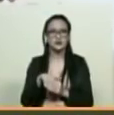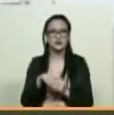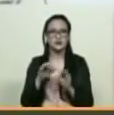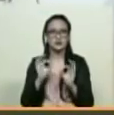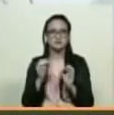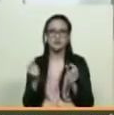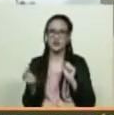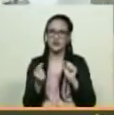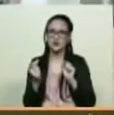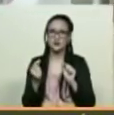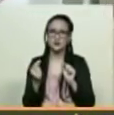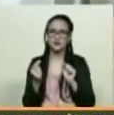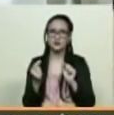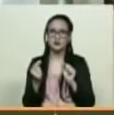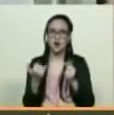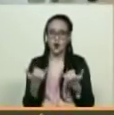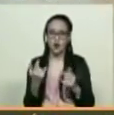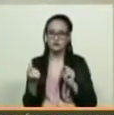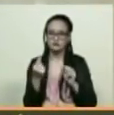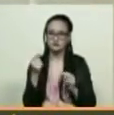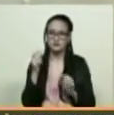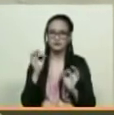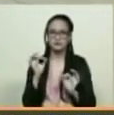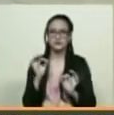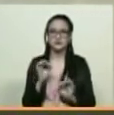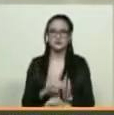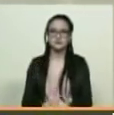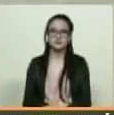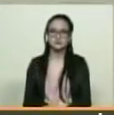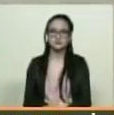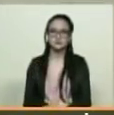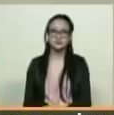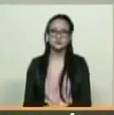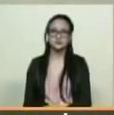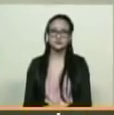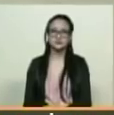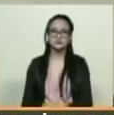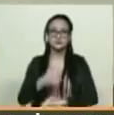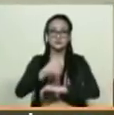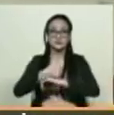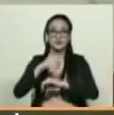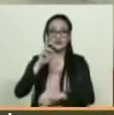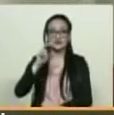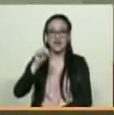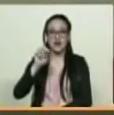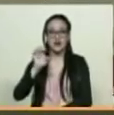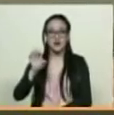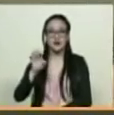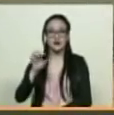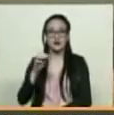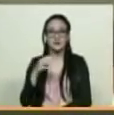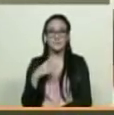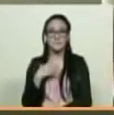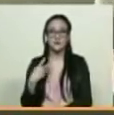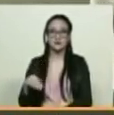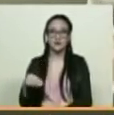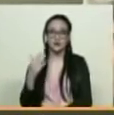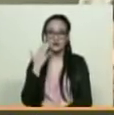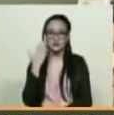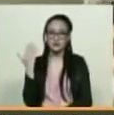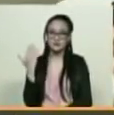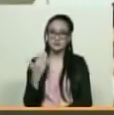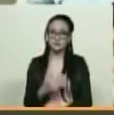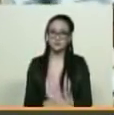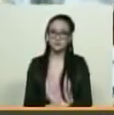Vamos a discutirla en este momento. Escuchamos entonces a la rectora del Consejo Nacional Electoral y presidenta de este poder,